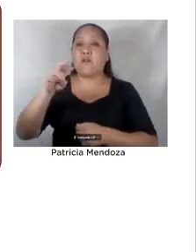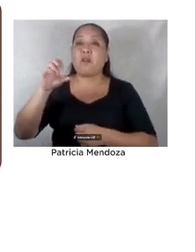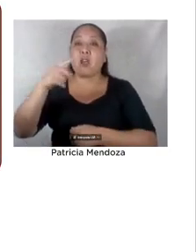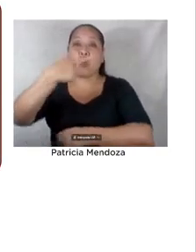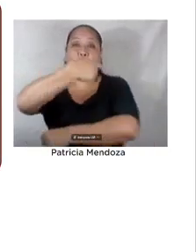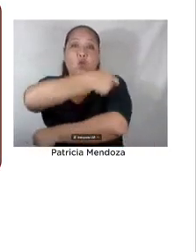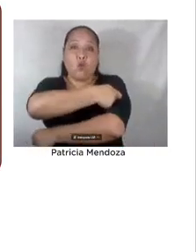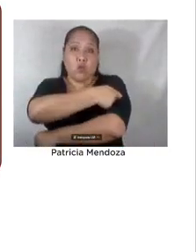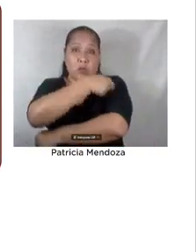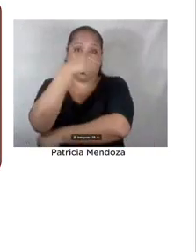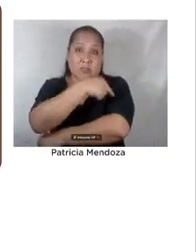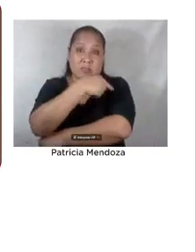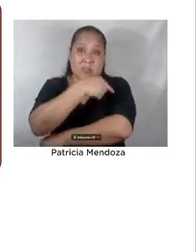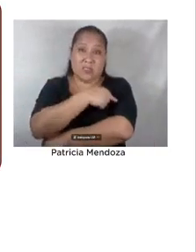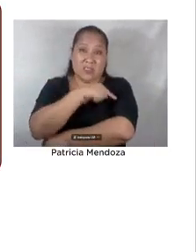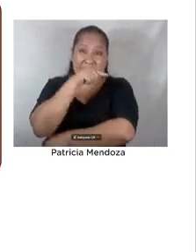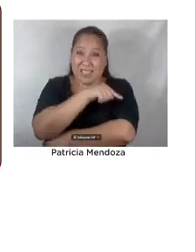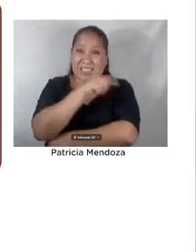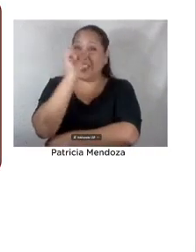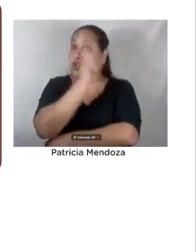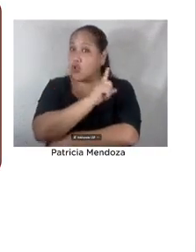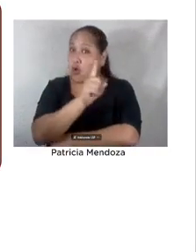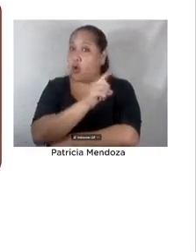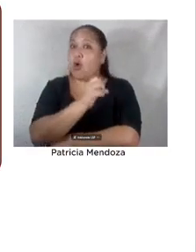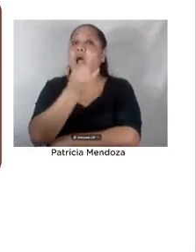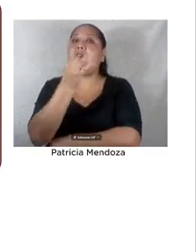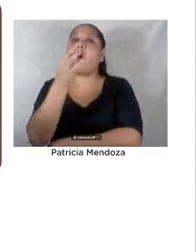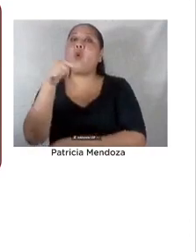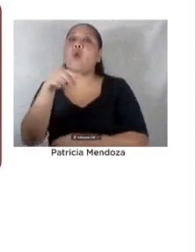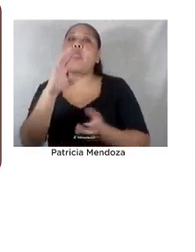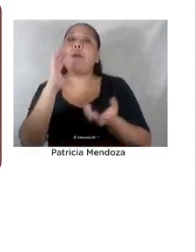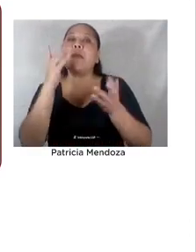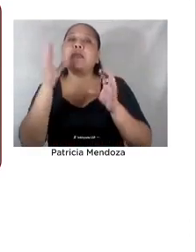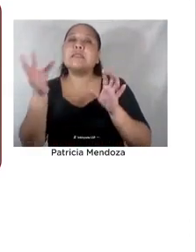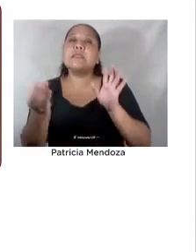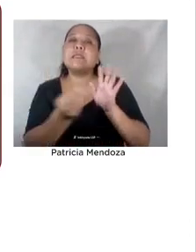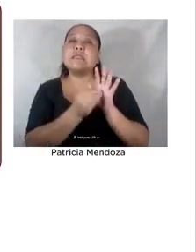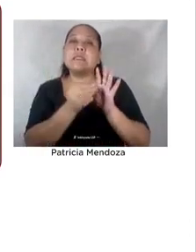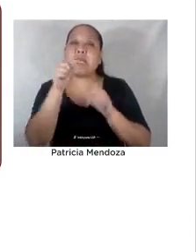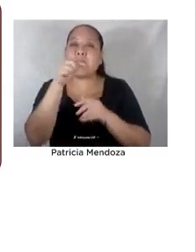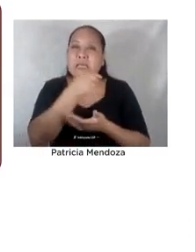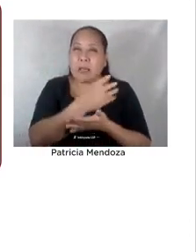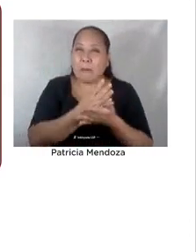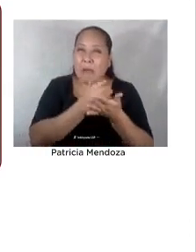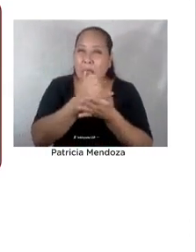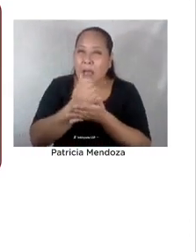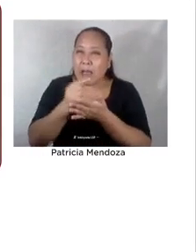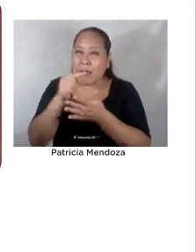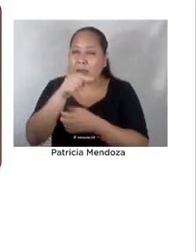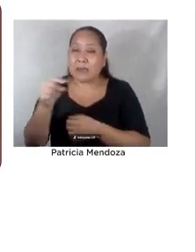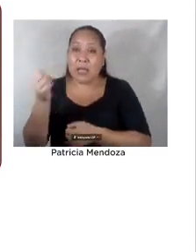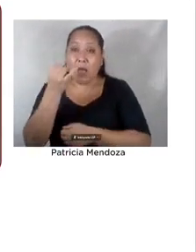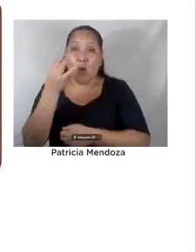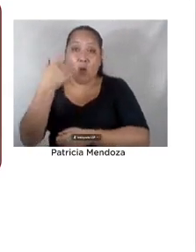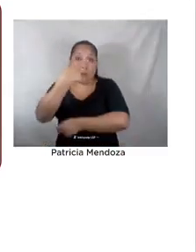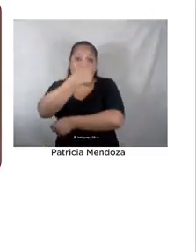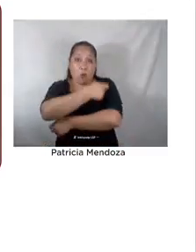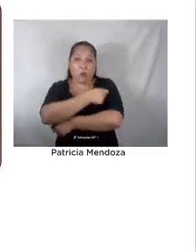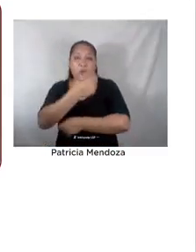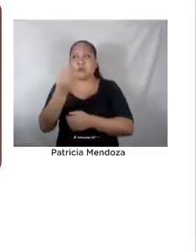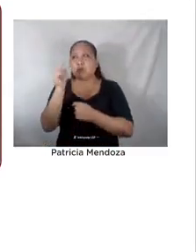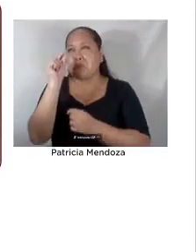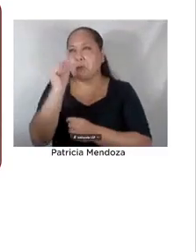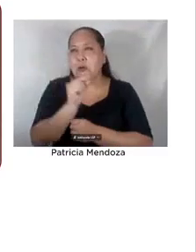cuya composición tiene algunos de los elementos de este tipo. O sea, hay algunas vacunas que tienen moléculas